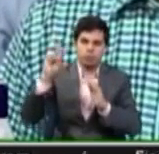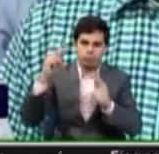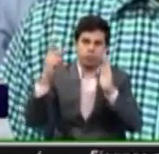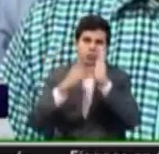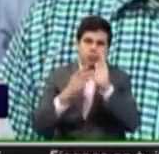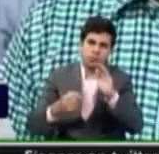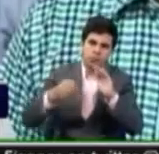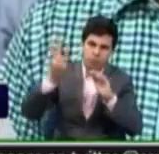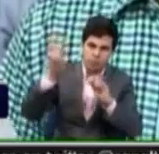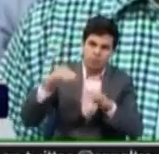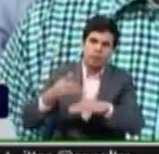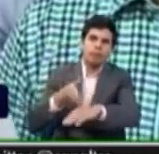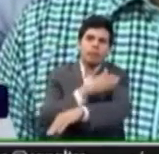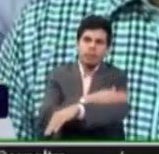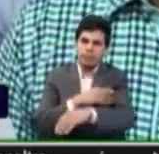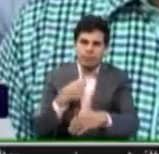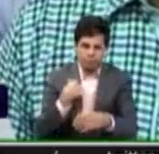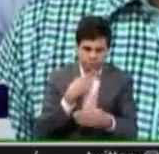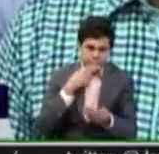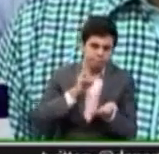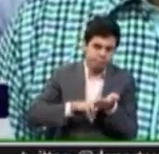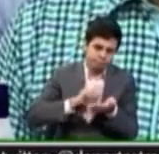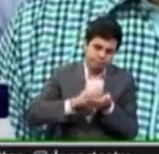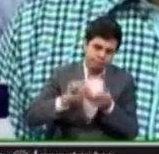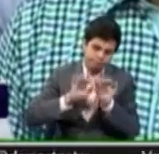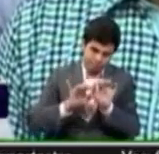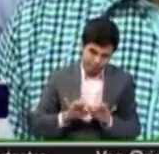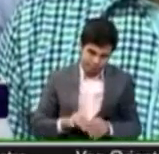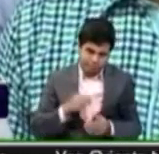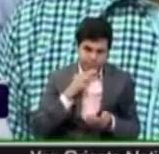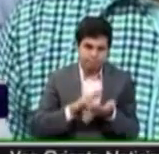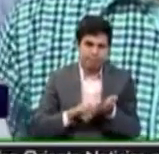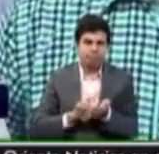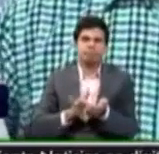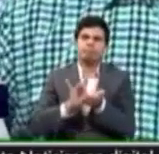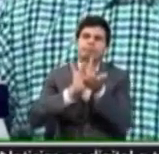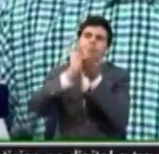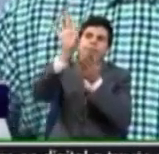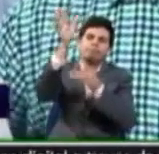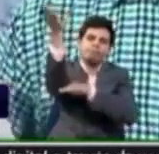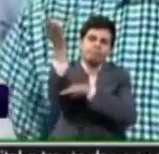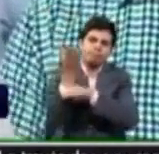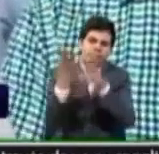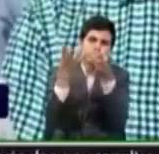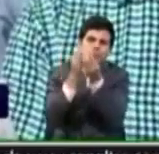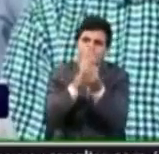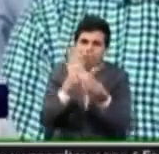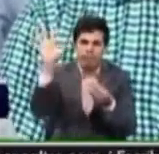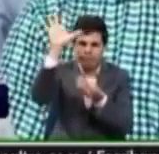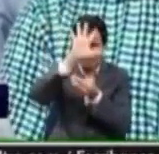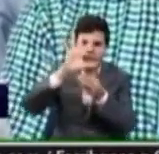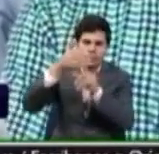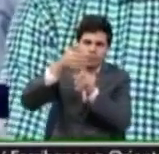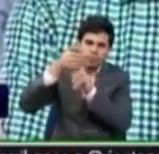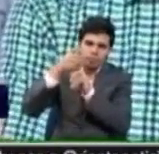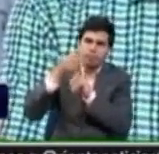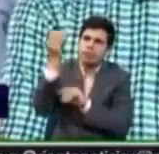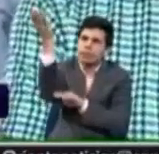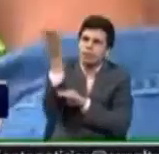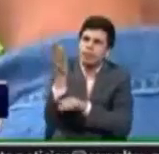2013, había enviado yo ya, había hecho la solicitud a la Unidad Nacional de Protección frente a